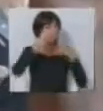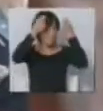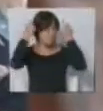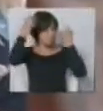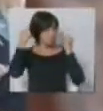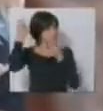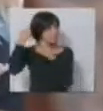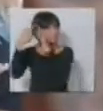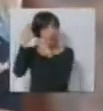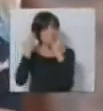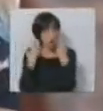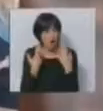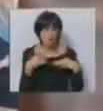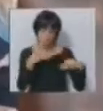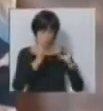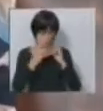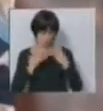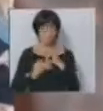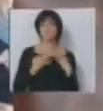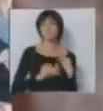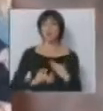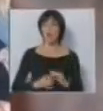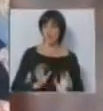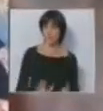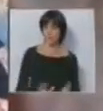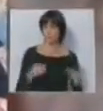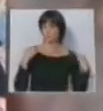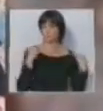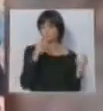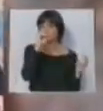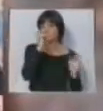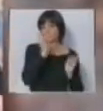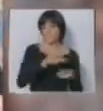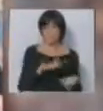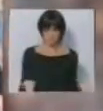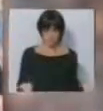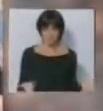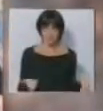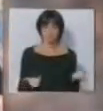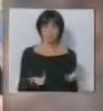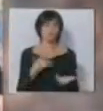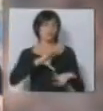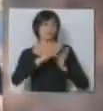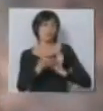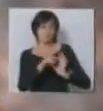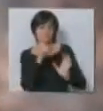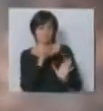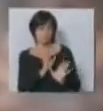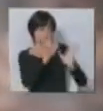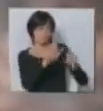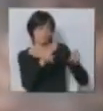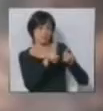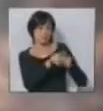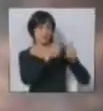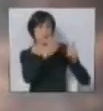cuidado, planchita, ¿no? Del trajecito muy de carísimo, es decir, como un determinado perfil donde él mismo le contaba a